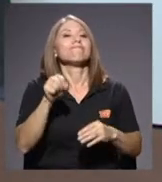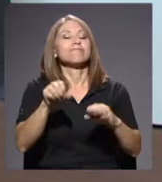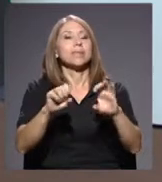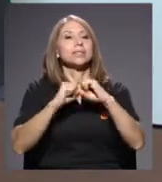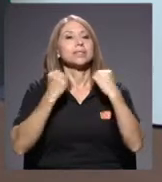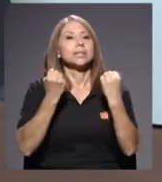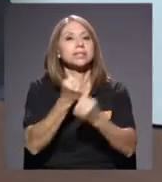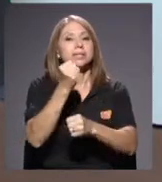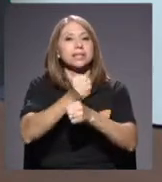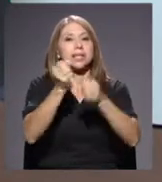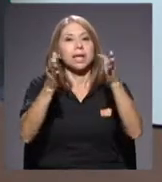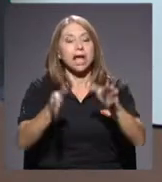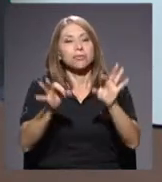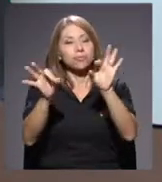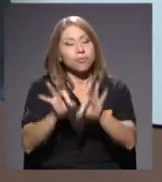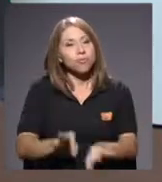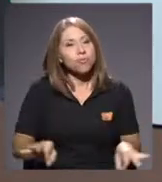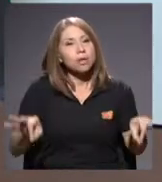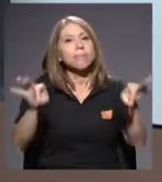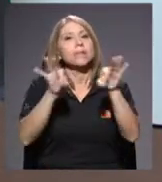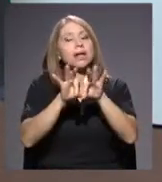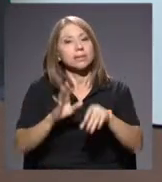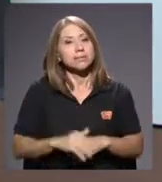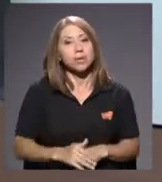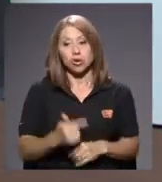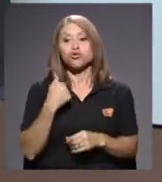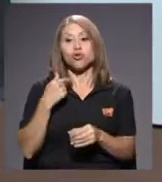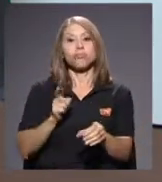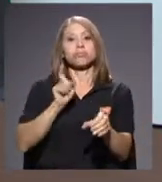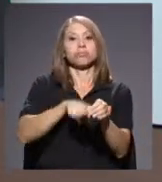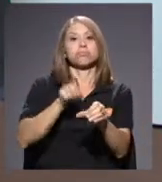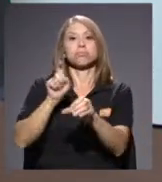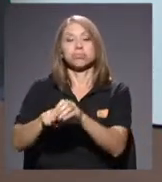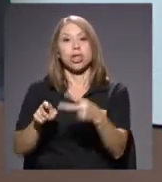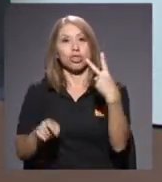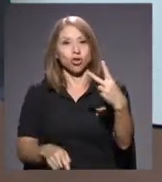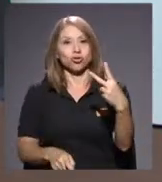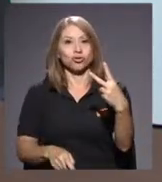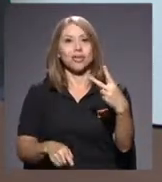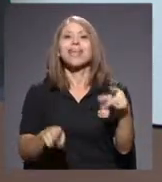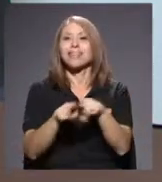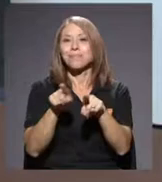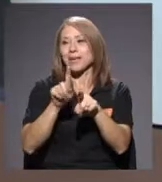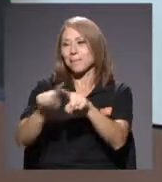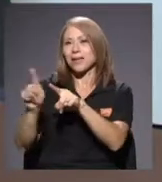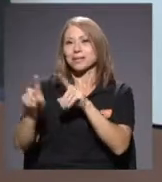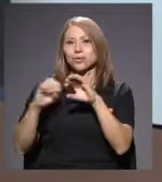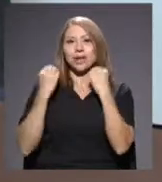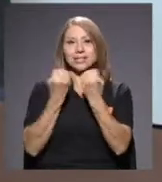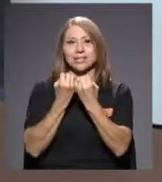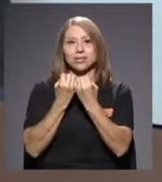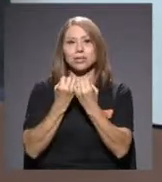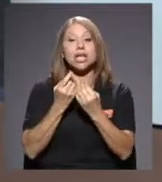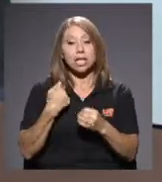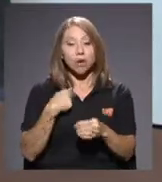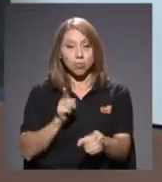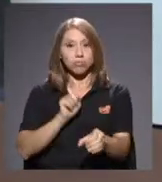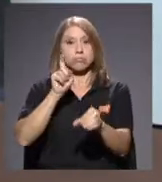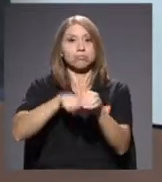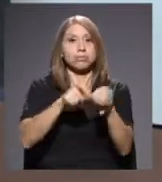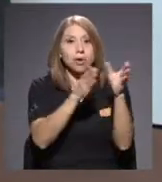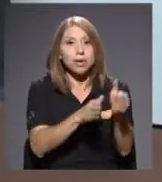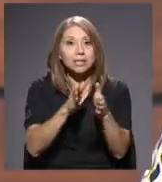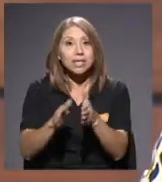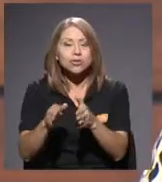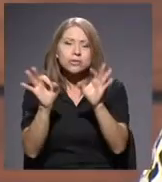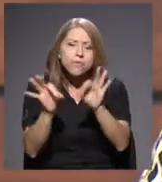fundamentales. Yo estoy en dos sindicatos, bueno, estoy en varias organizaciones. Creo que la organización es fundamental para, en este caso, sindicatos,